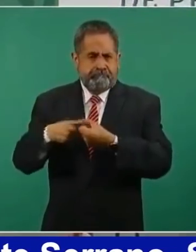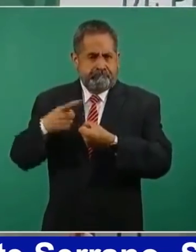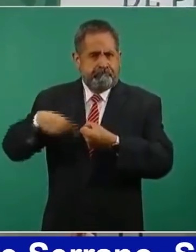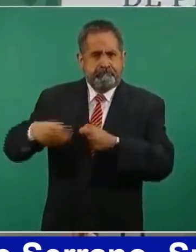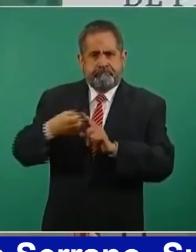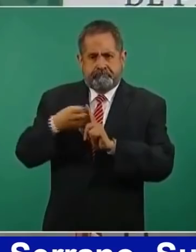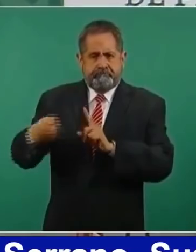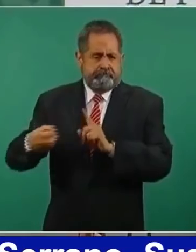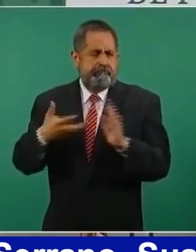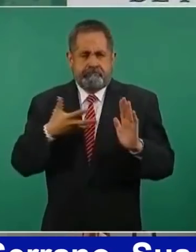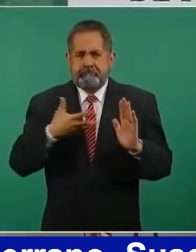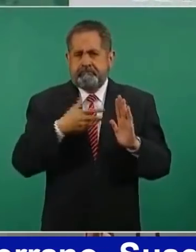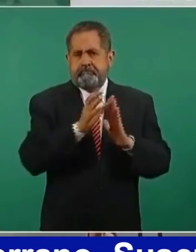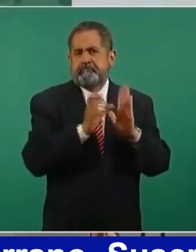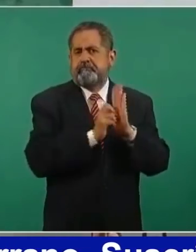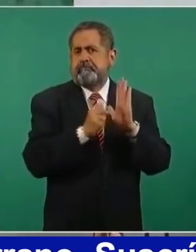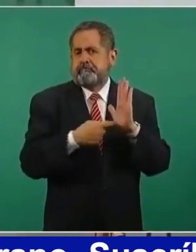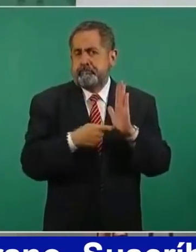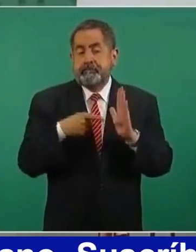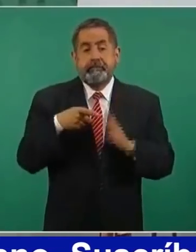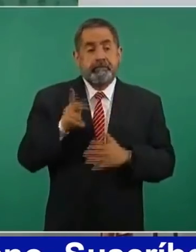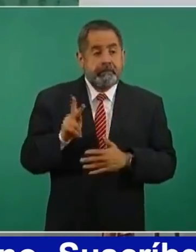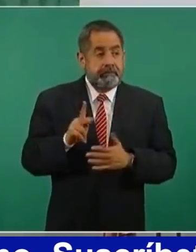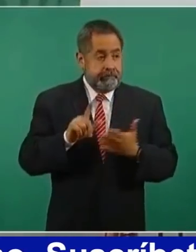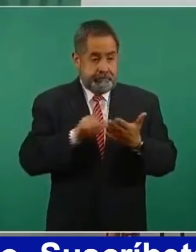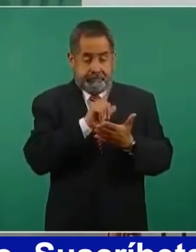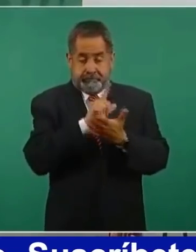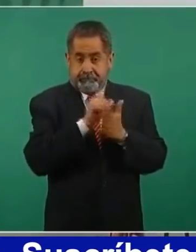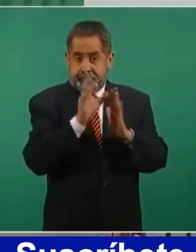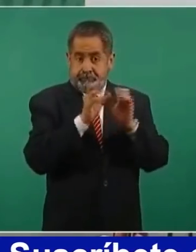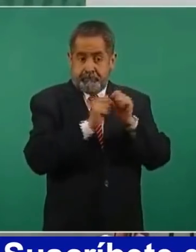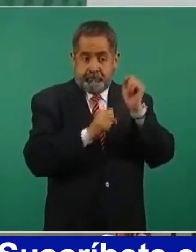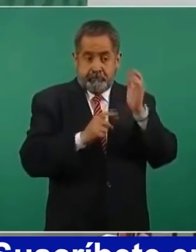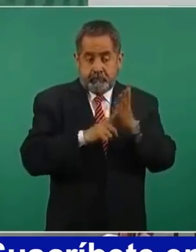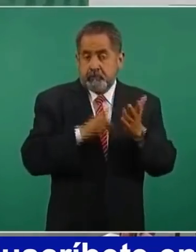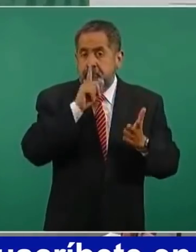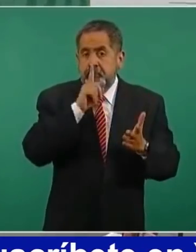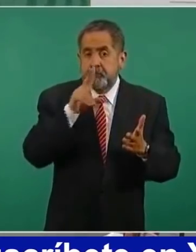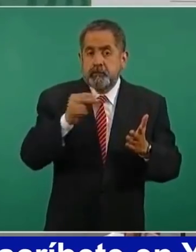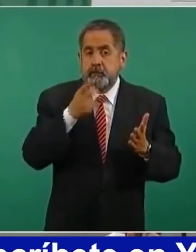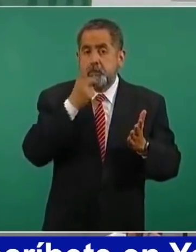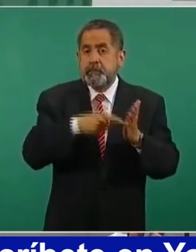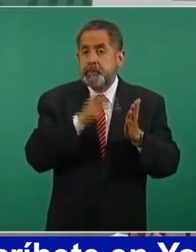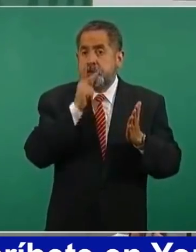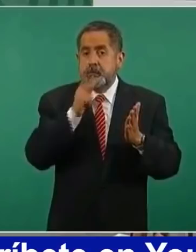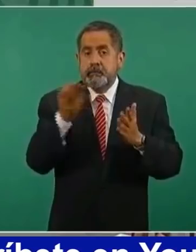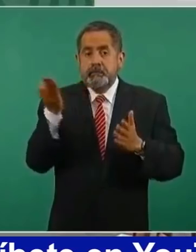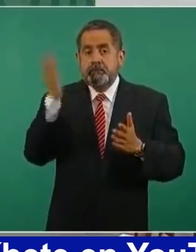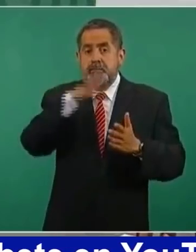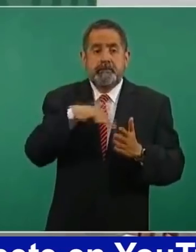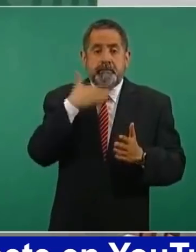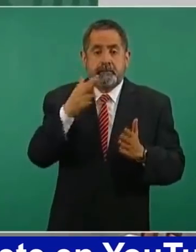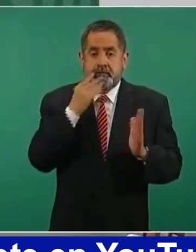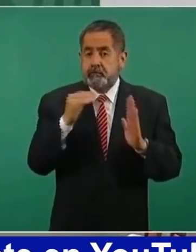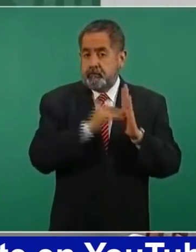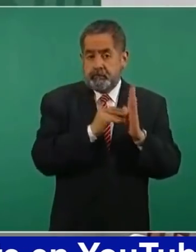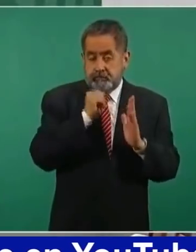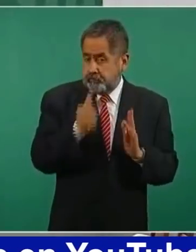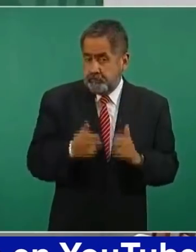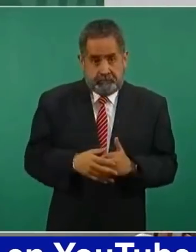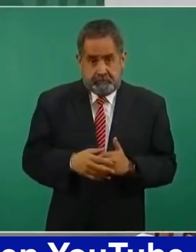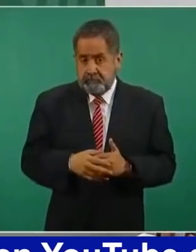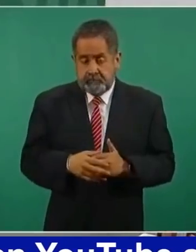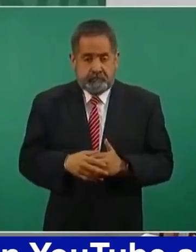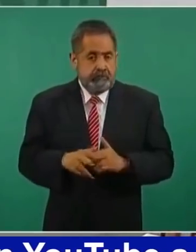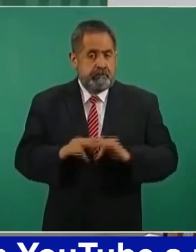en partidos políticos, pero en la Constitución no se hablaba del fraude electoral. No hay ninguna ley